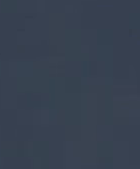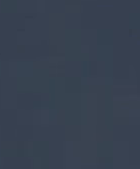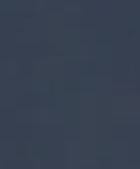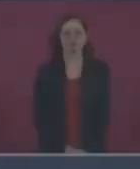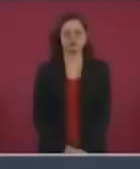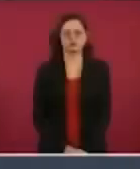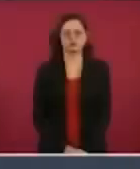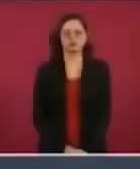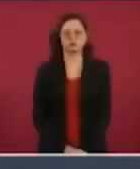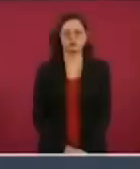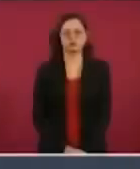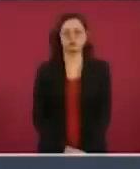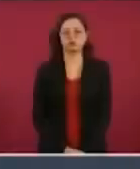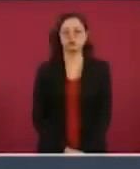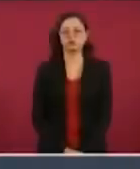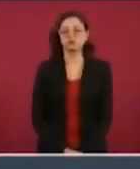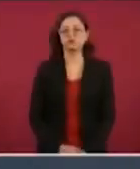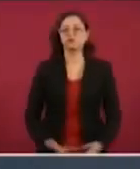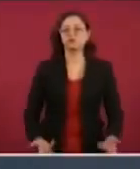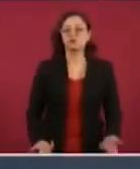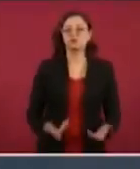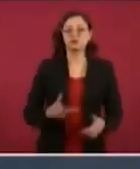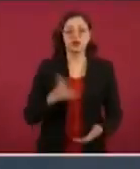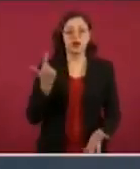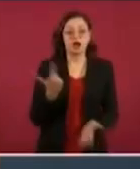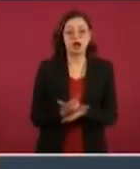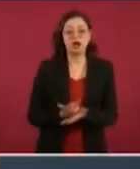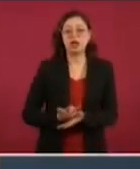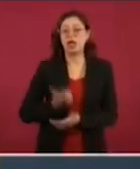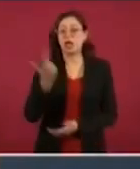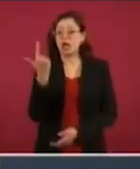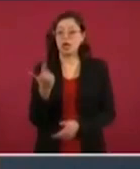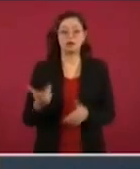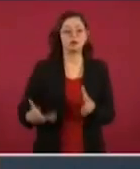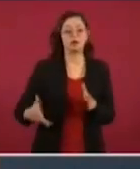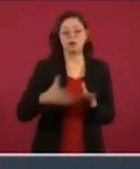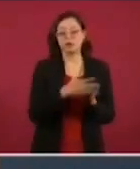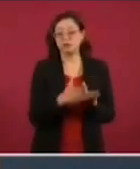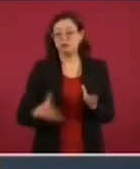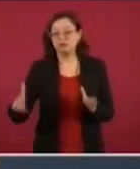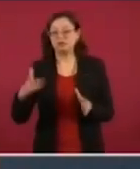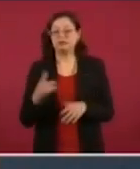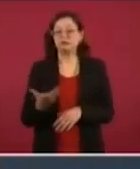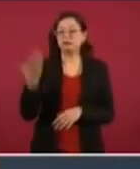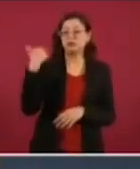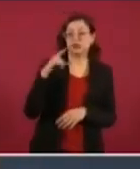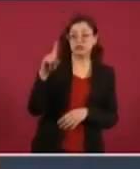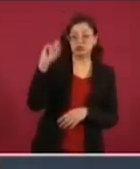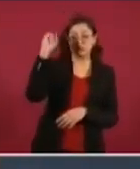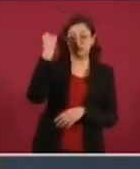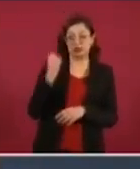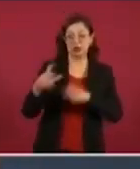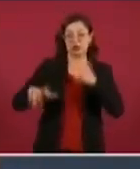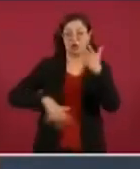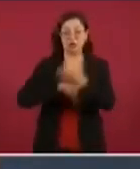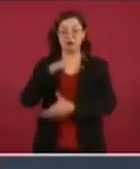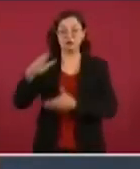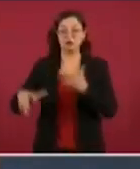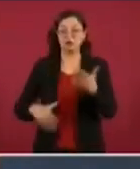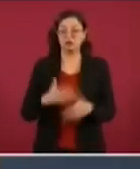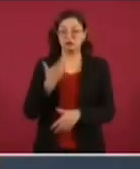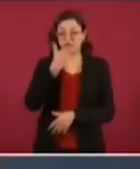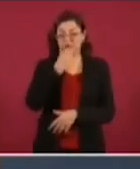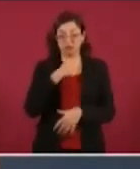un alto riesgo se prefirió detener el operativo y liberar al